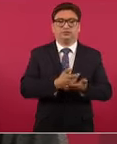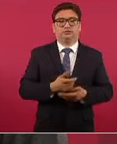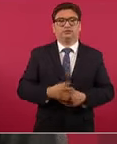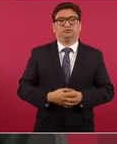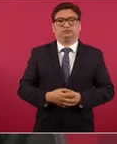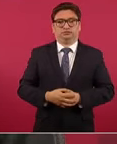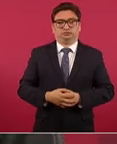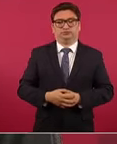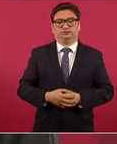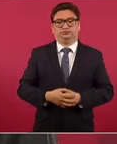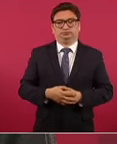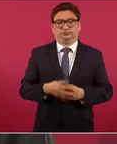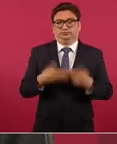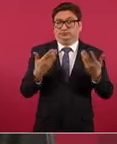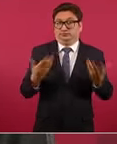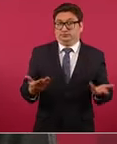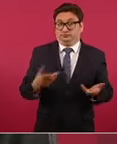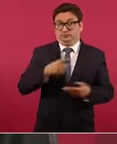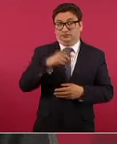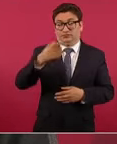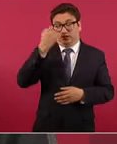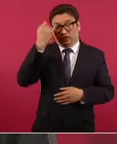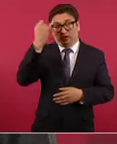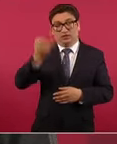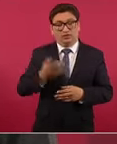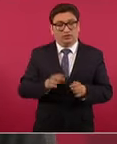entonces imagínense